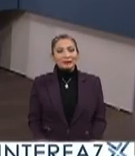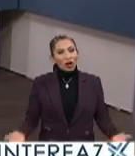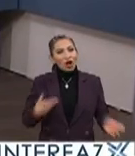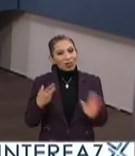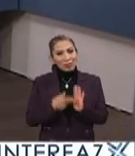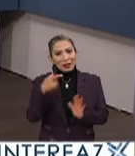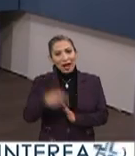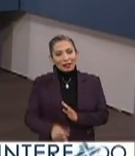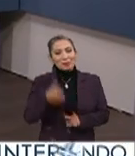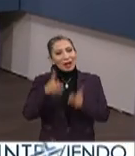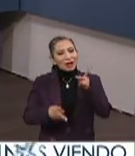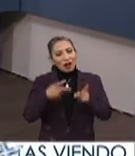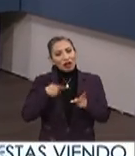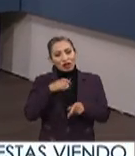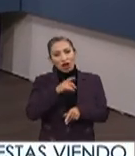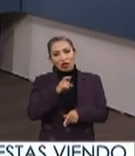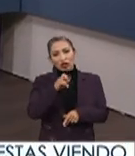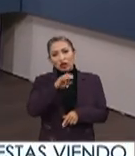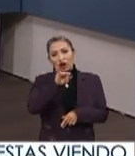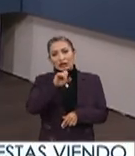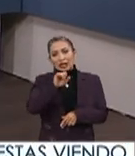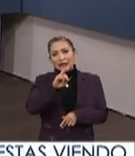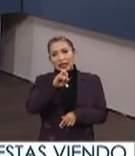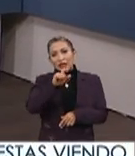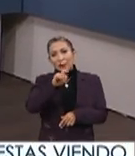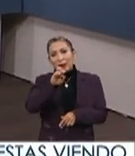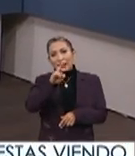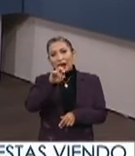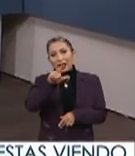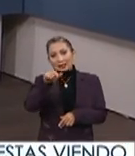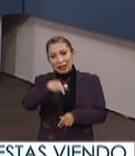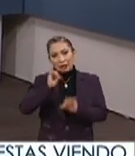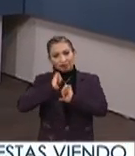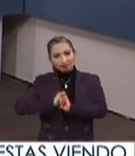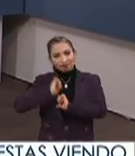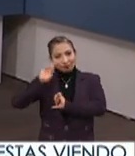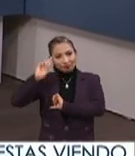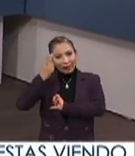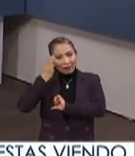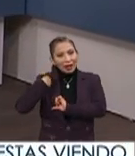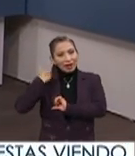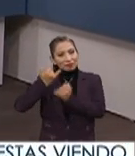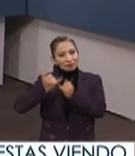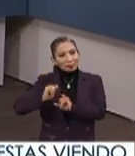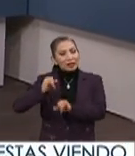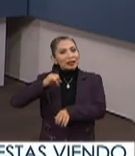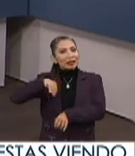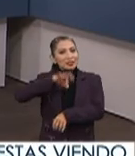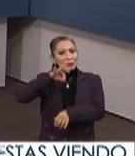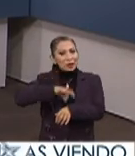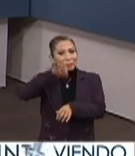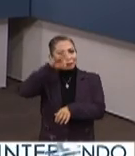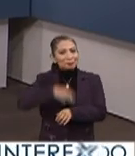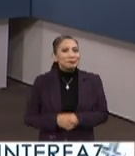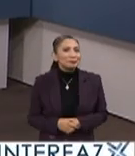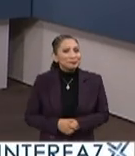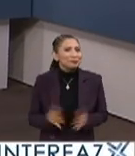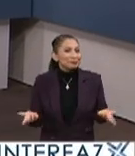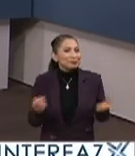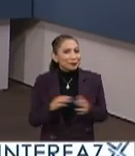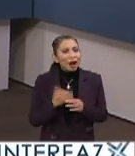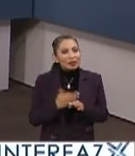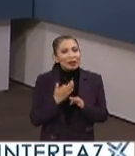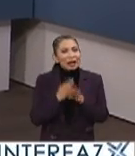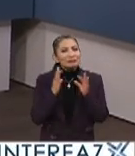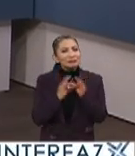Estamos de vuelta, estamos platicando con el doctor José Sergio Barrales Domínguez, él es rector de la Universidad Autónoma de Chapingo y pues nos